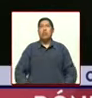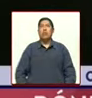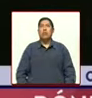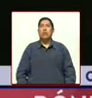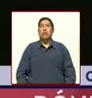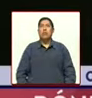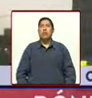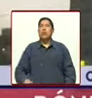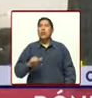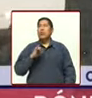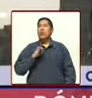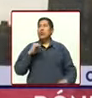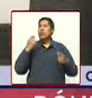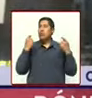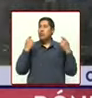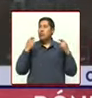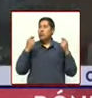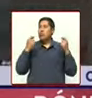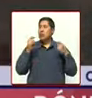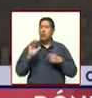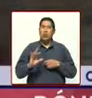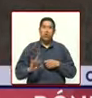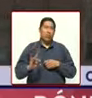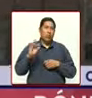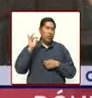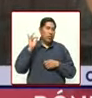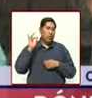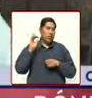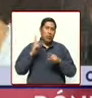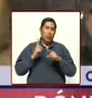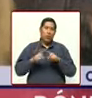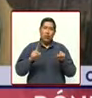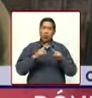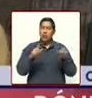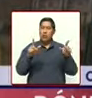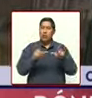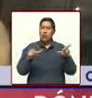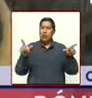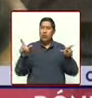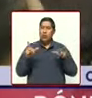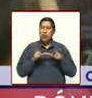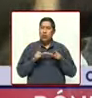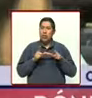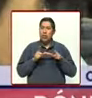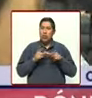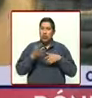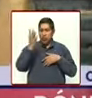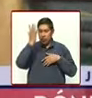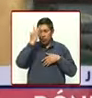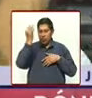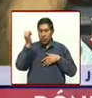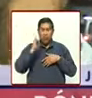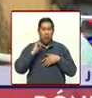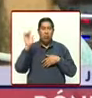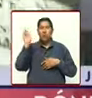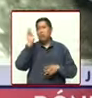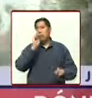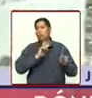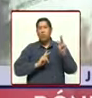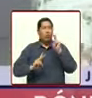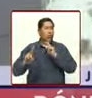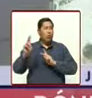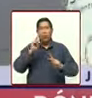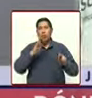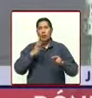Estoy tratando de encontrarlo, ¿no? Buscando en diferentes lugares, en diferentes medios, porque yo me encuentro sumamente preocupado por mi